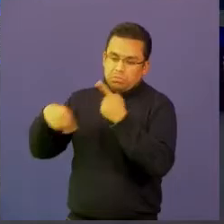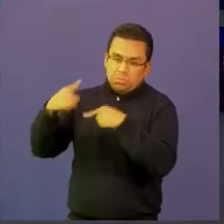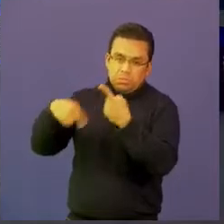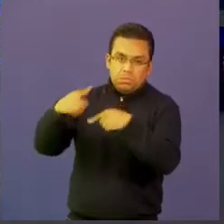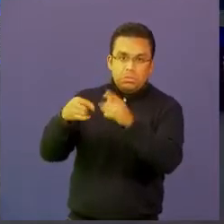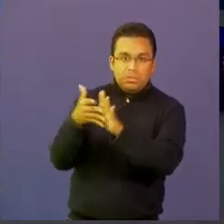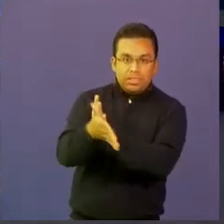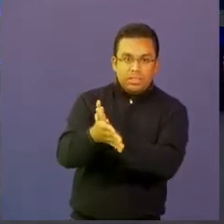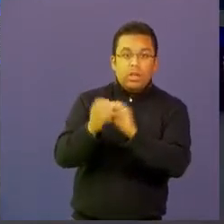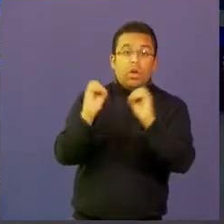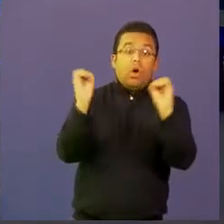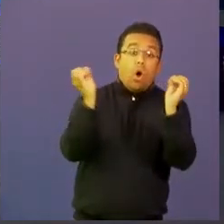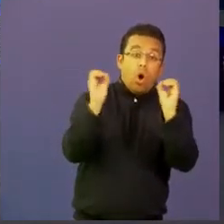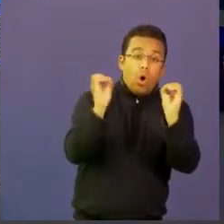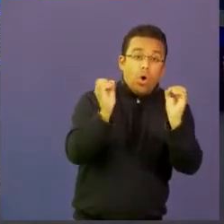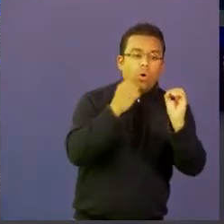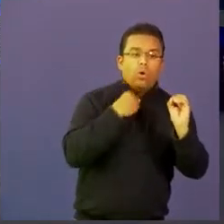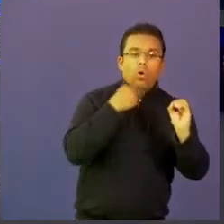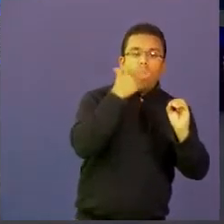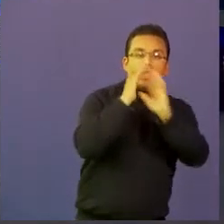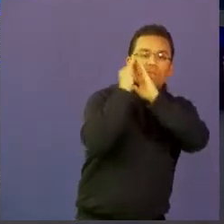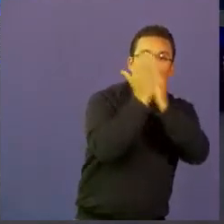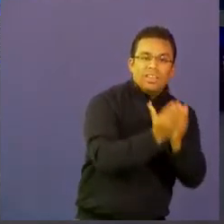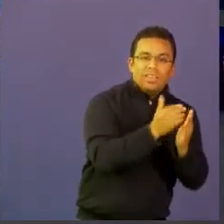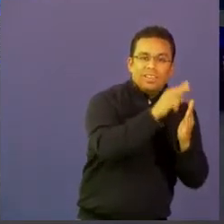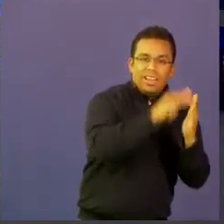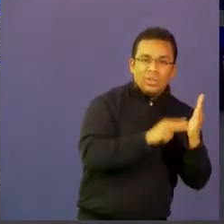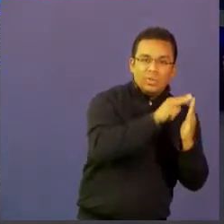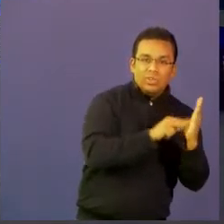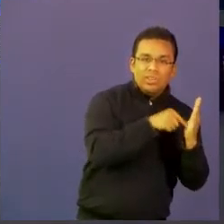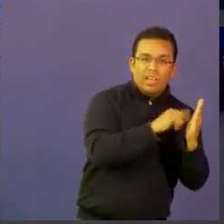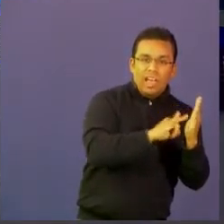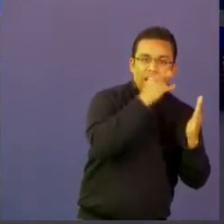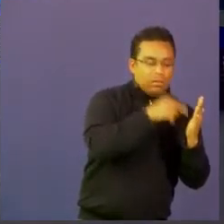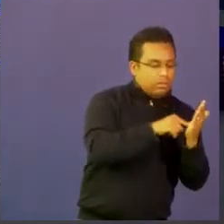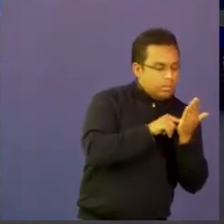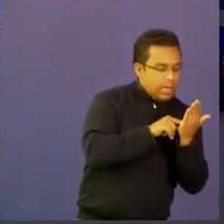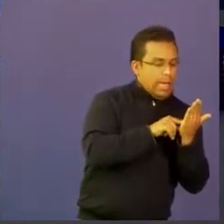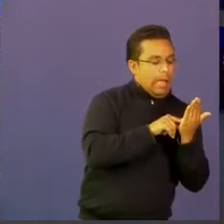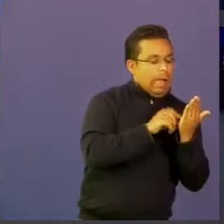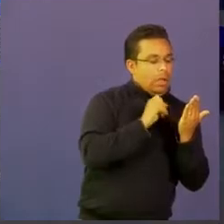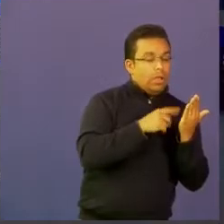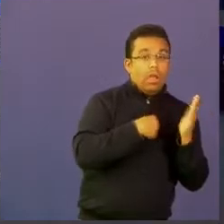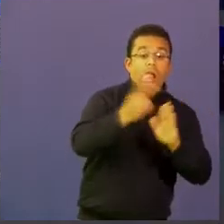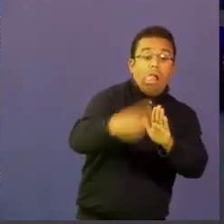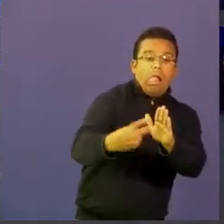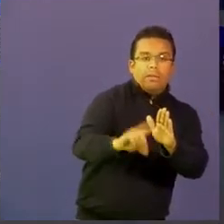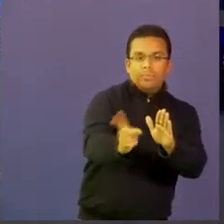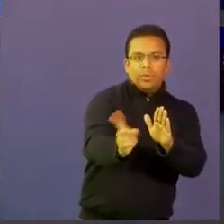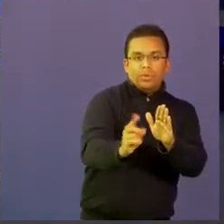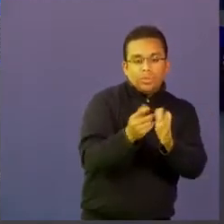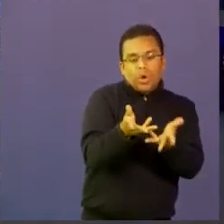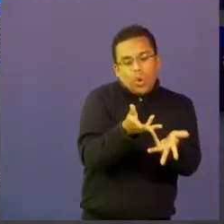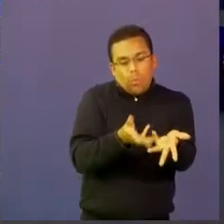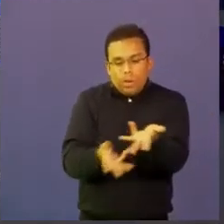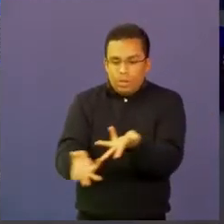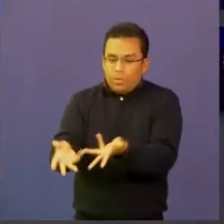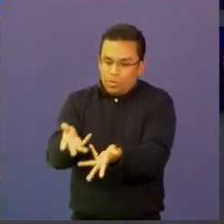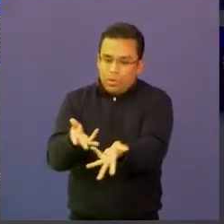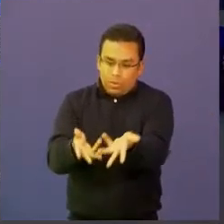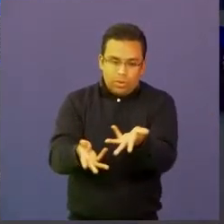un cuento o literatura que Gonzalo llamó la canción algo que nos da referencia desde este sentido como somos